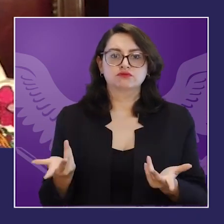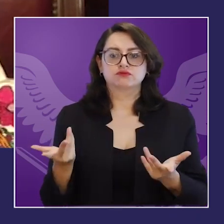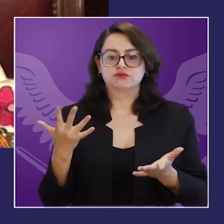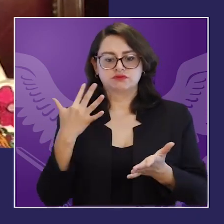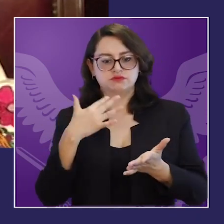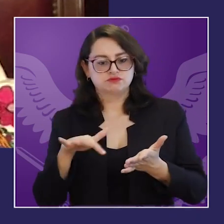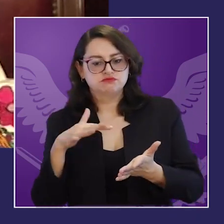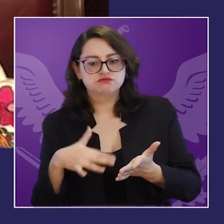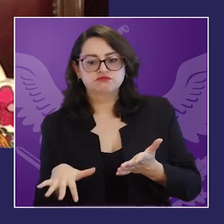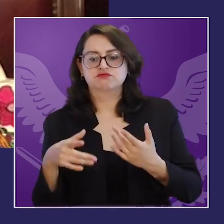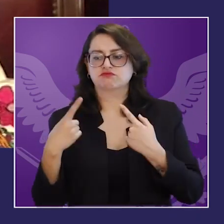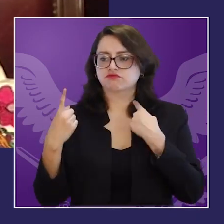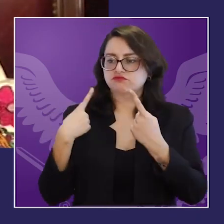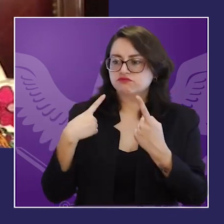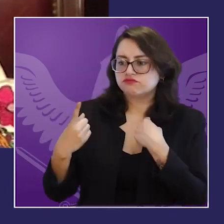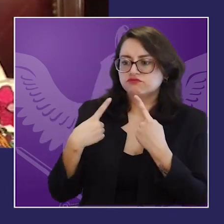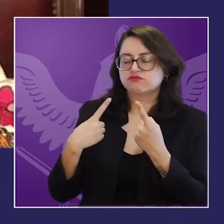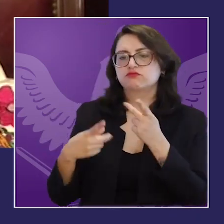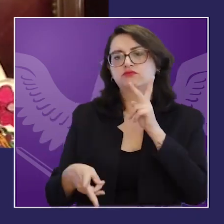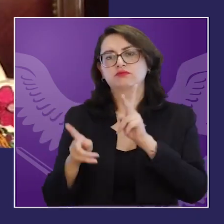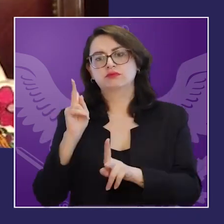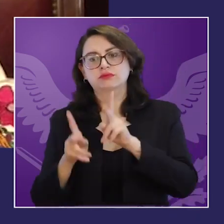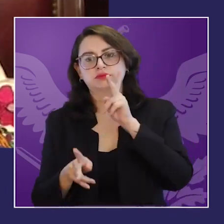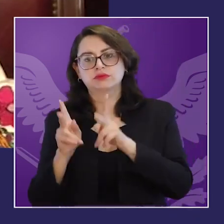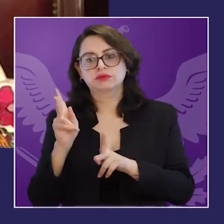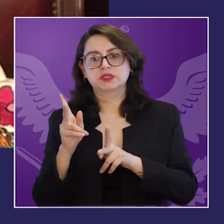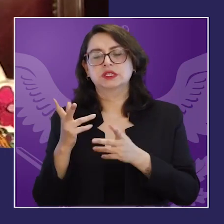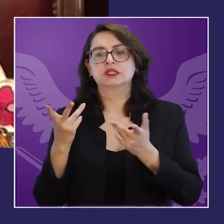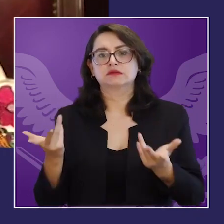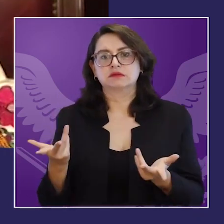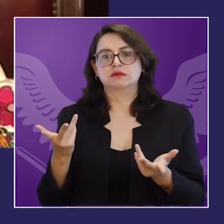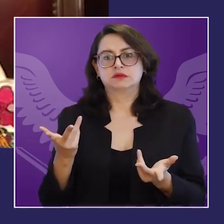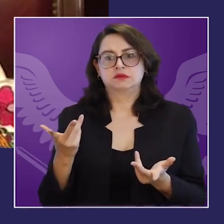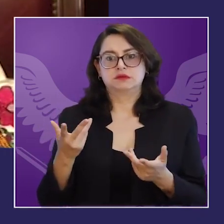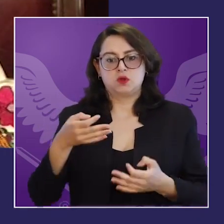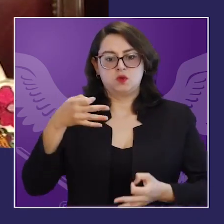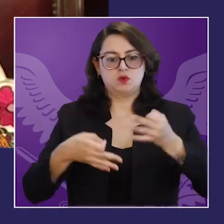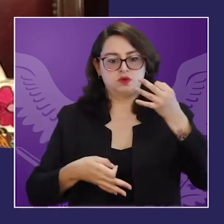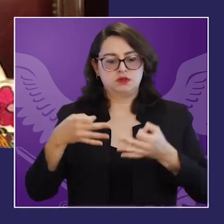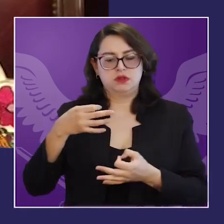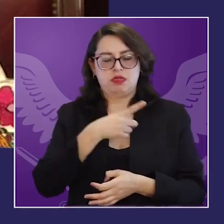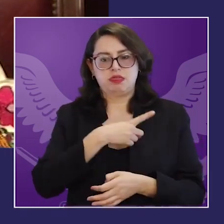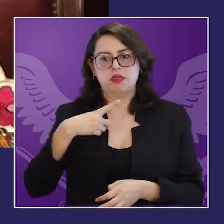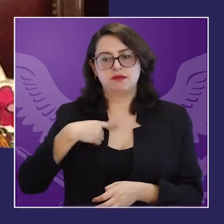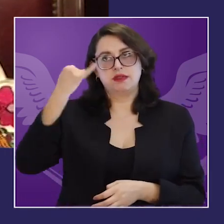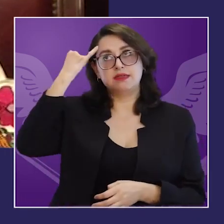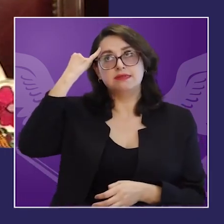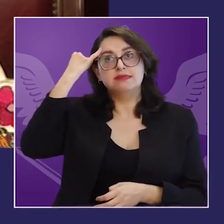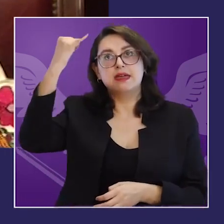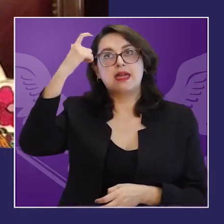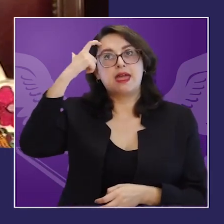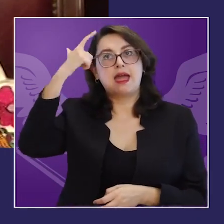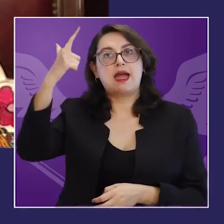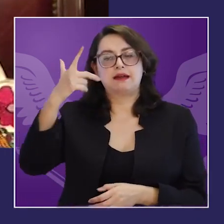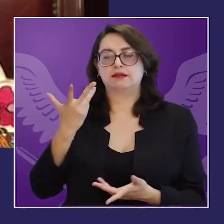que conversamos, depende mucho de la voluntad, de la creatividad de algún operador judicial que